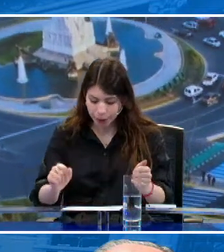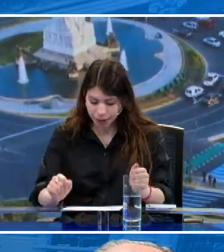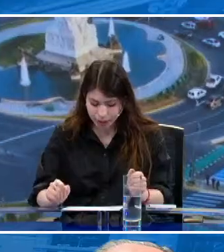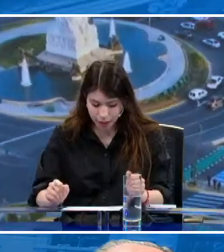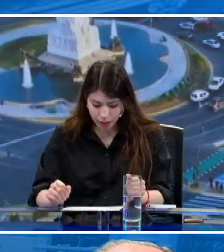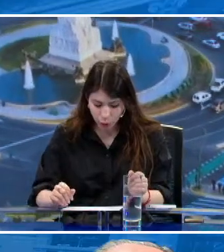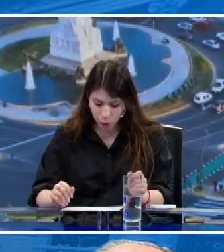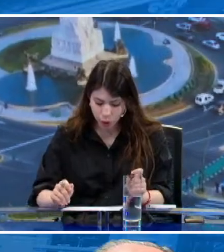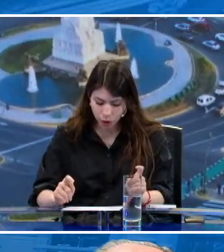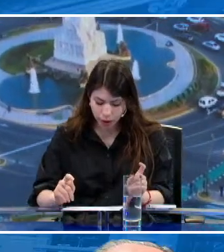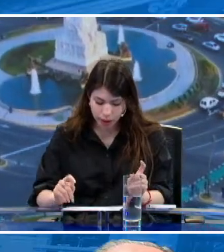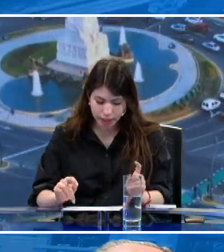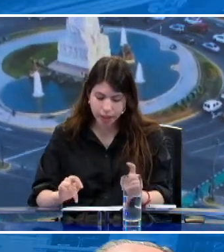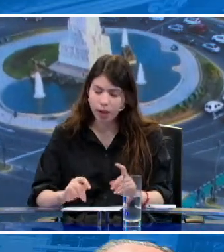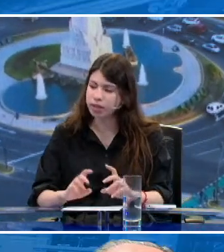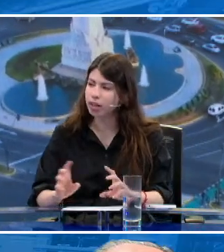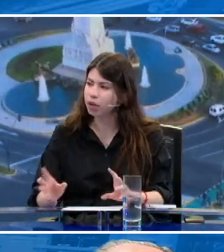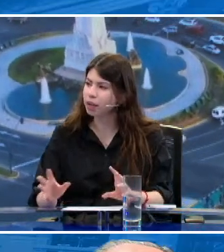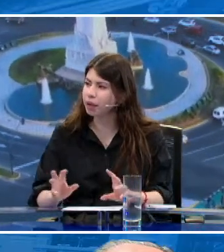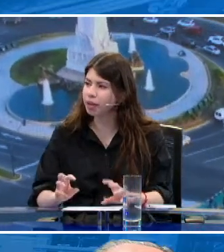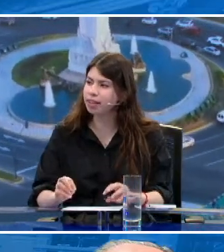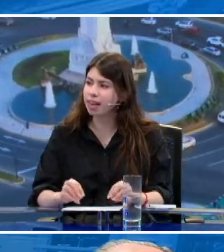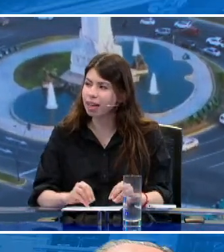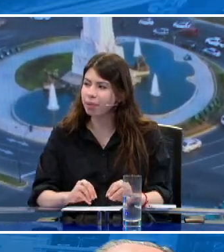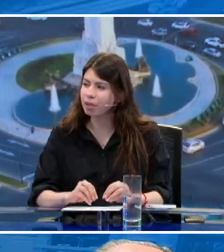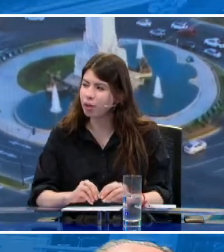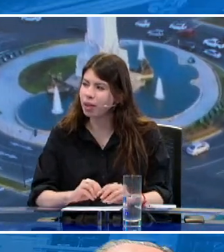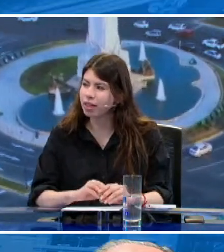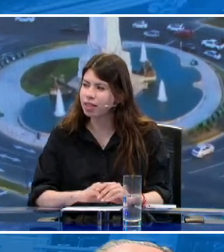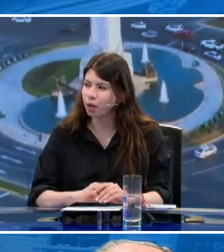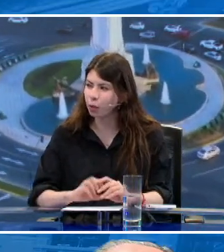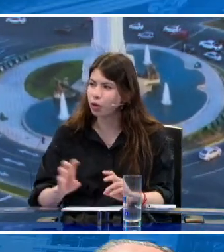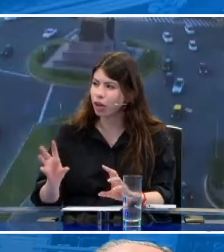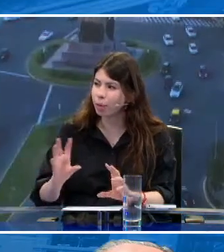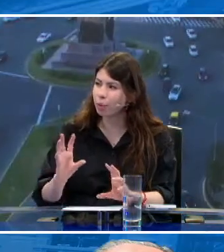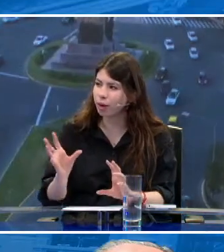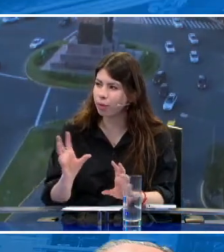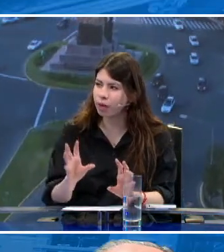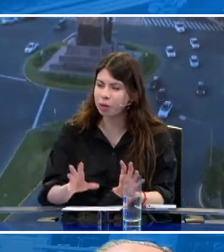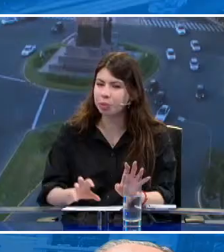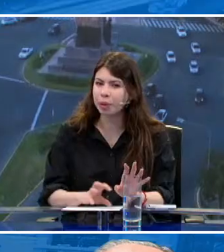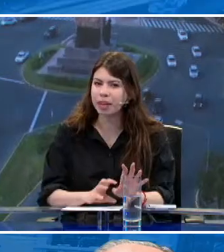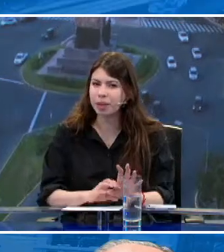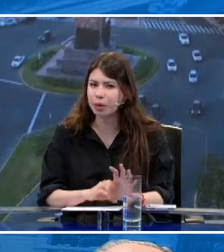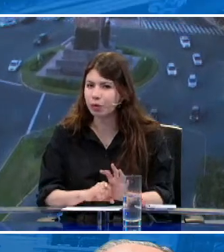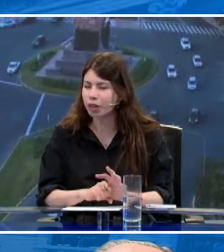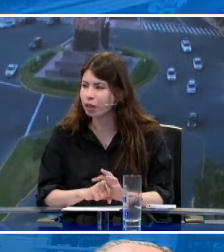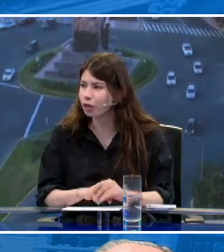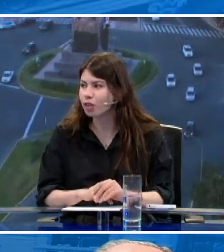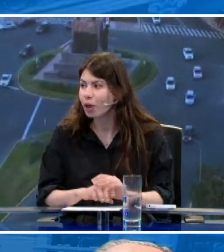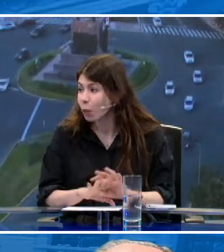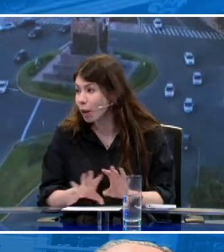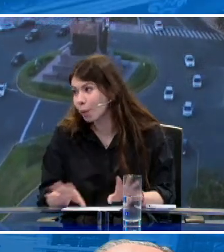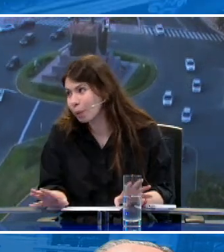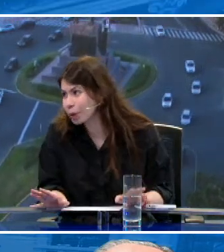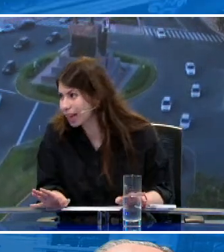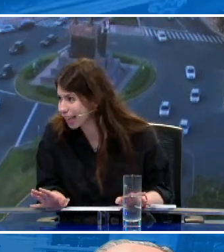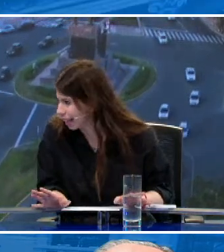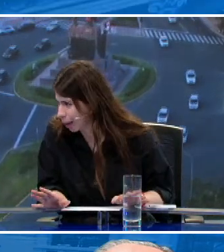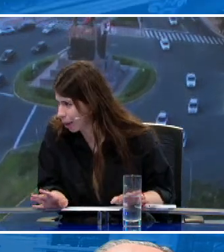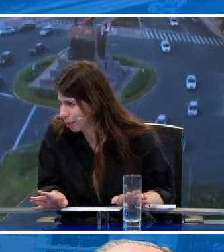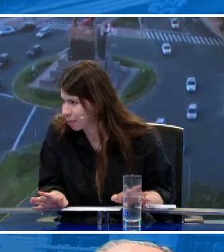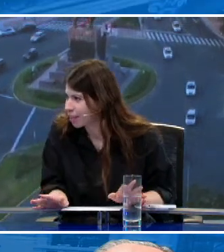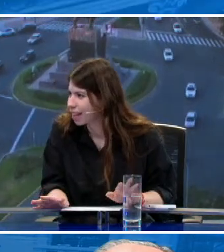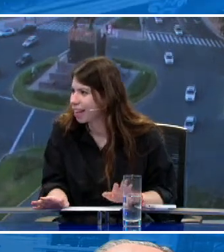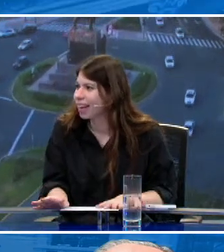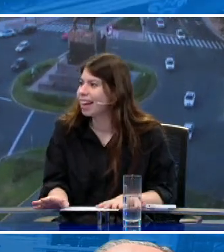el 26 de junio en el Senado. ¿Sabes qué pasó el 26 de junio? ¿Qué época fue la última vez que vino Francos? Una época muy tranquila